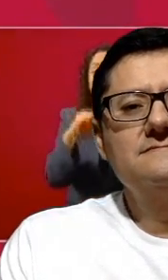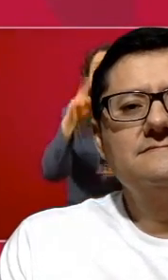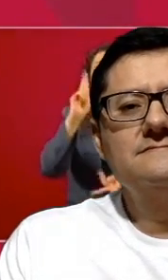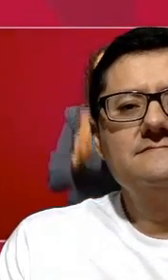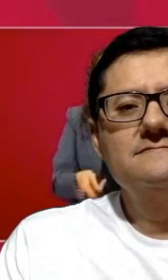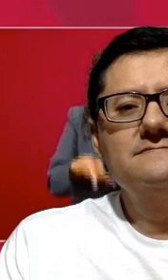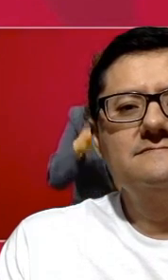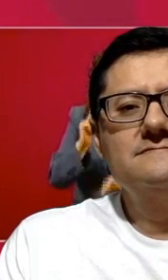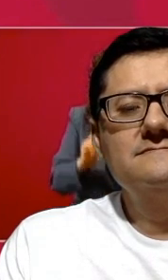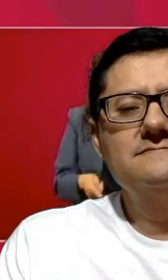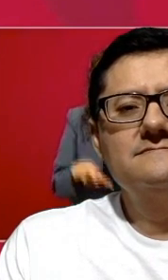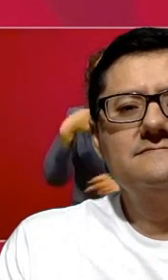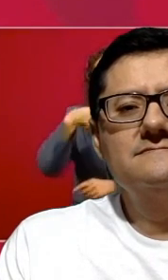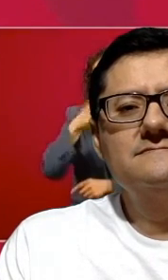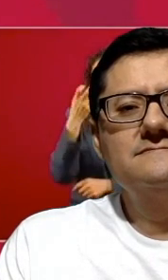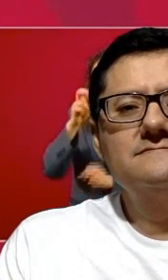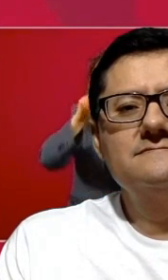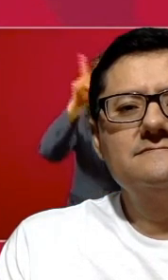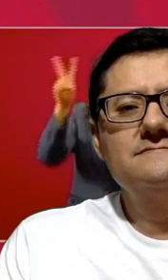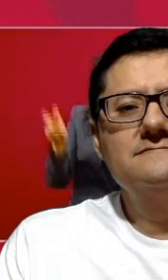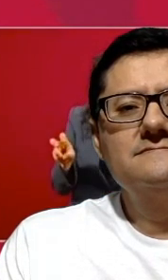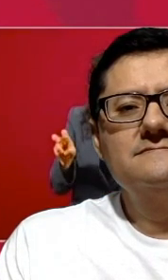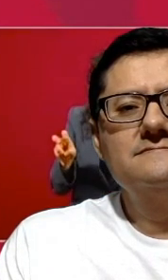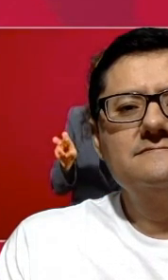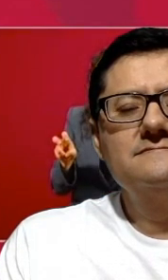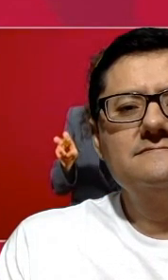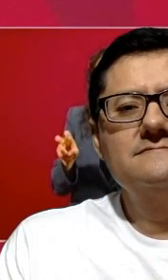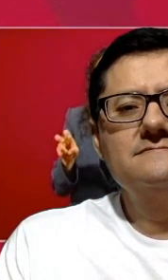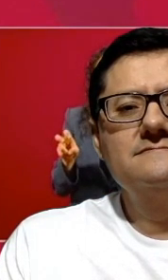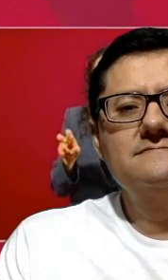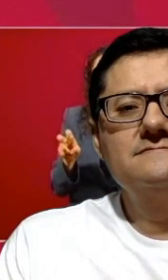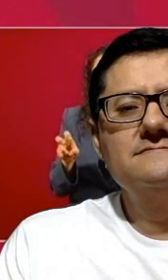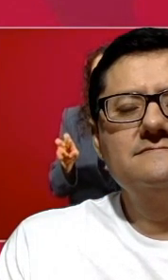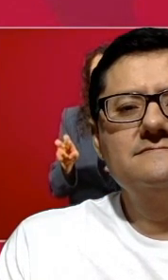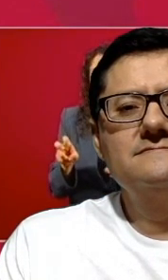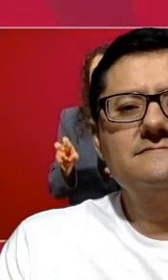un tema que nosotros